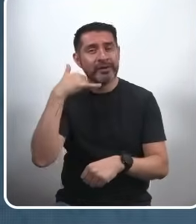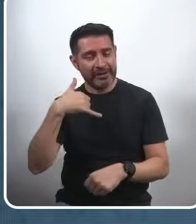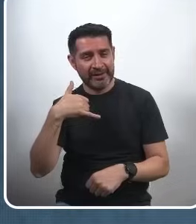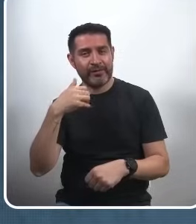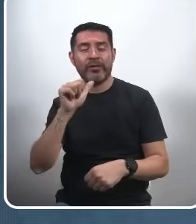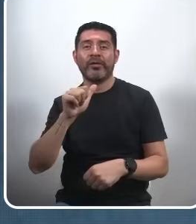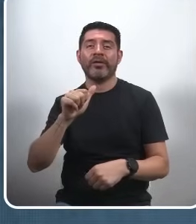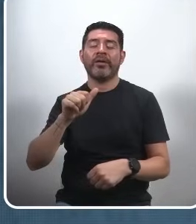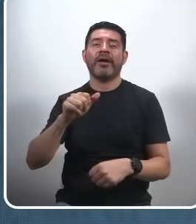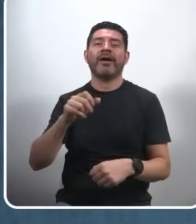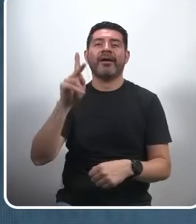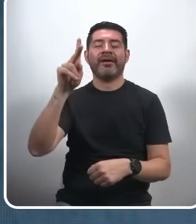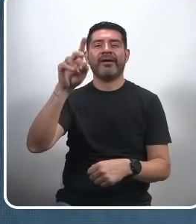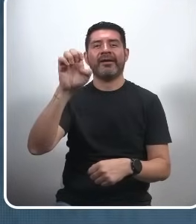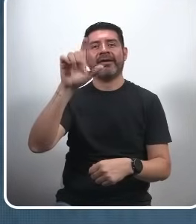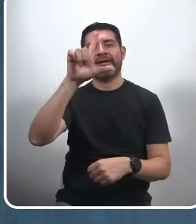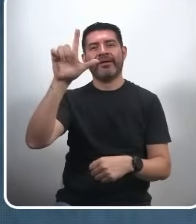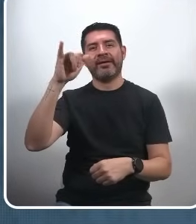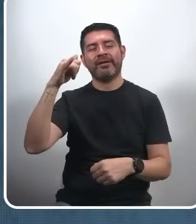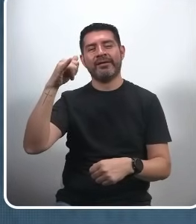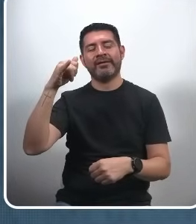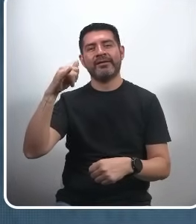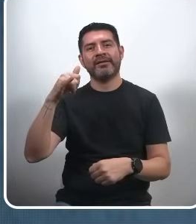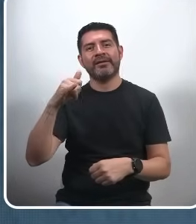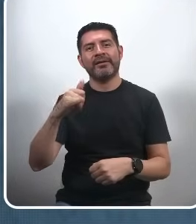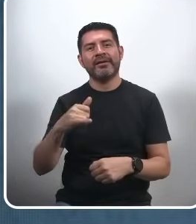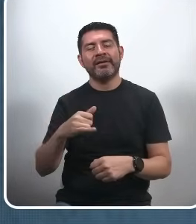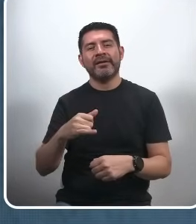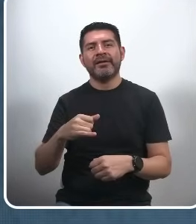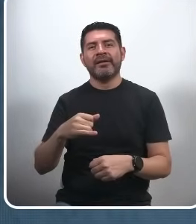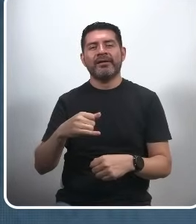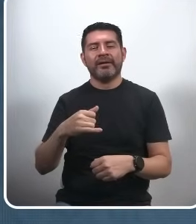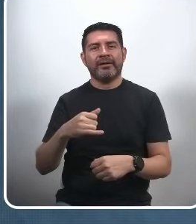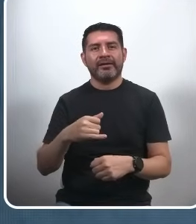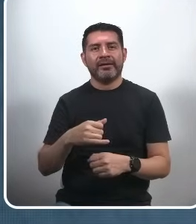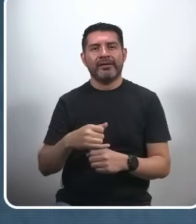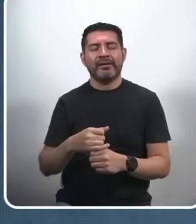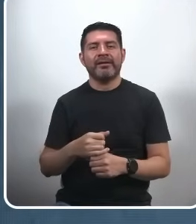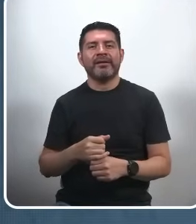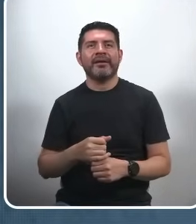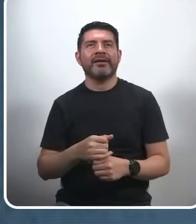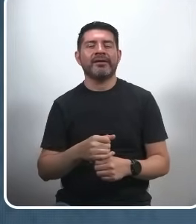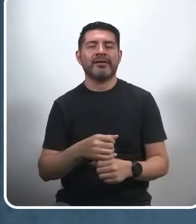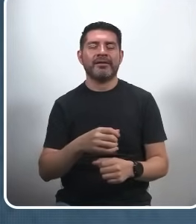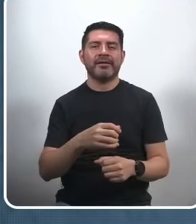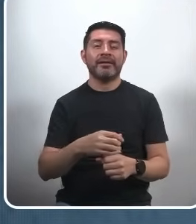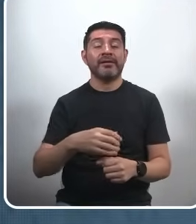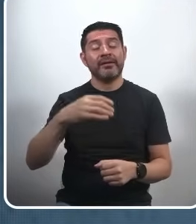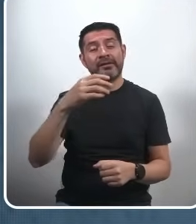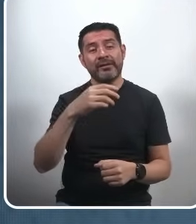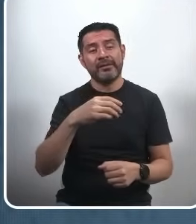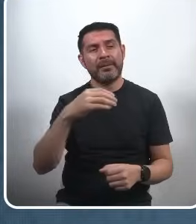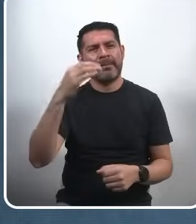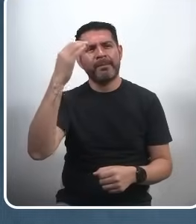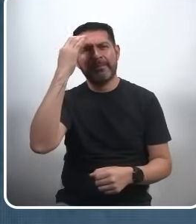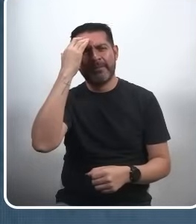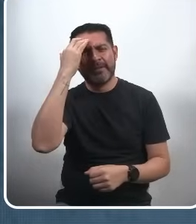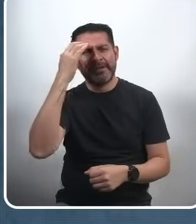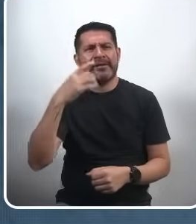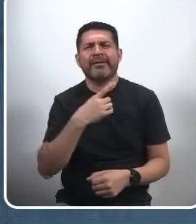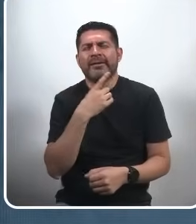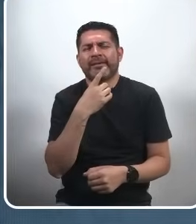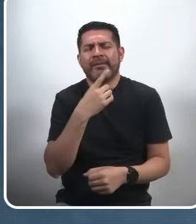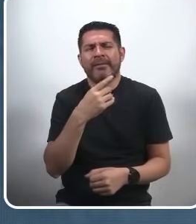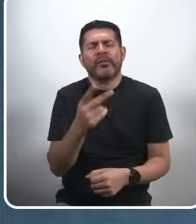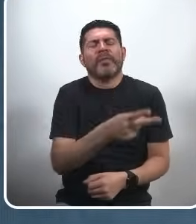Y Kelly decía, pero es que no me checaba cómo según oraba tantas horas, pero tenía actitudes muy